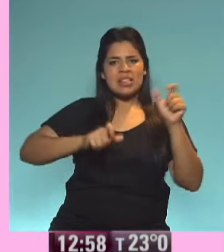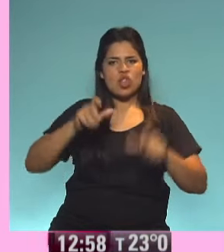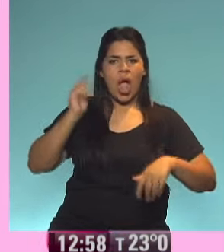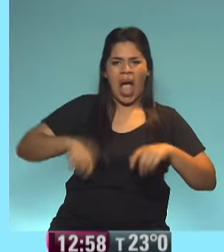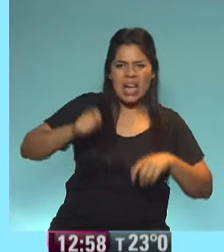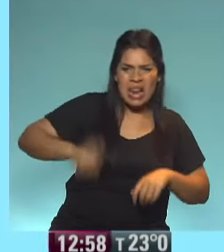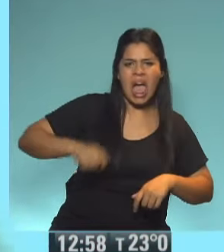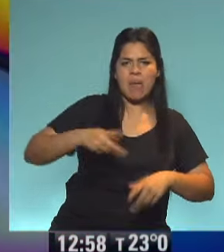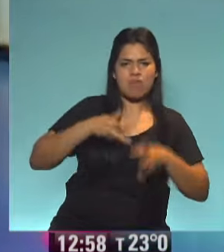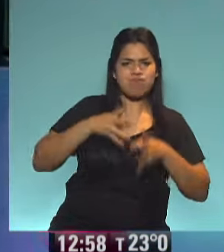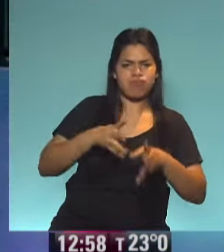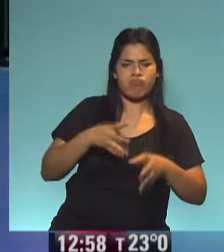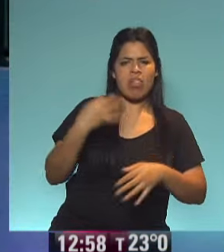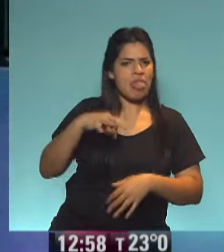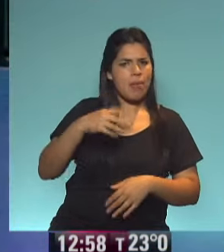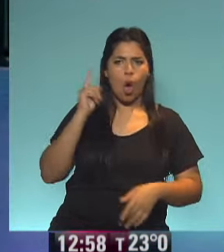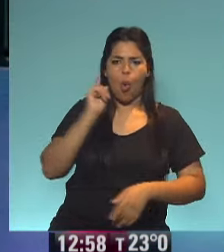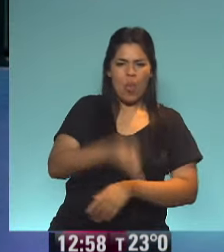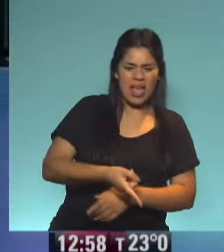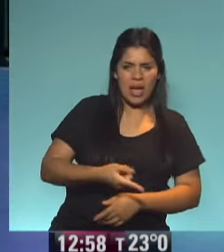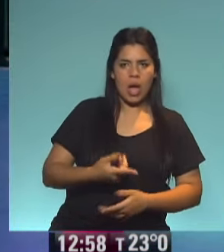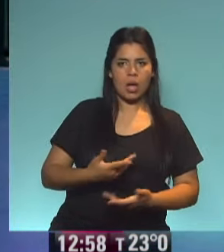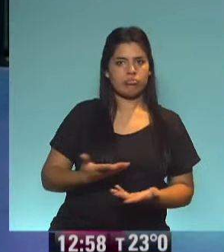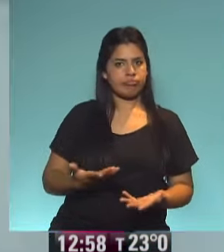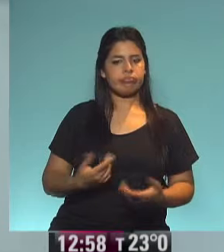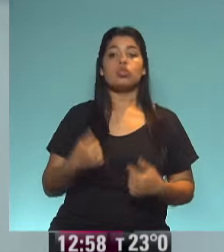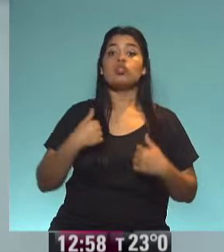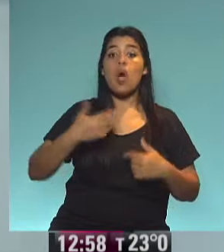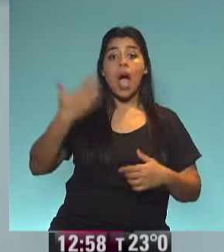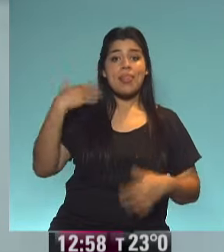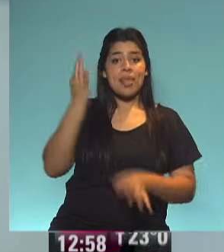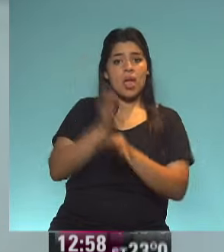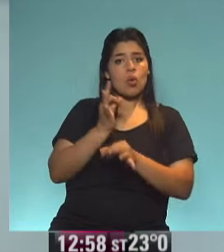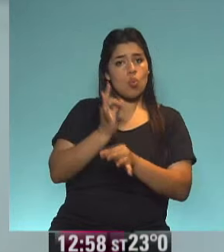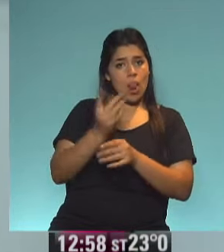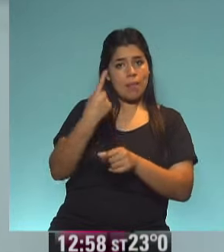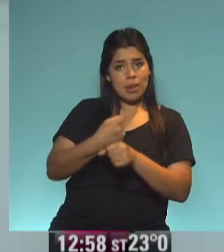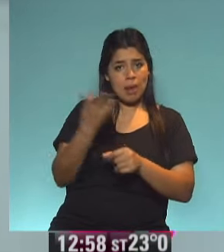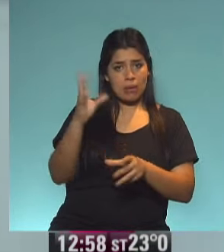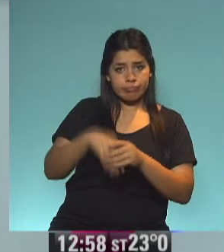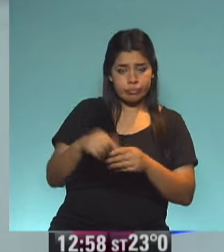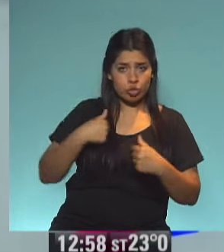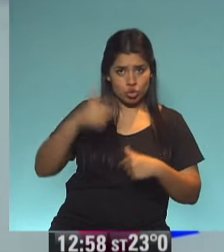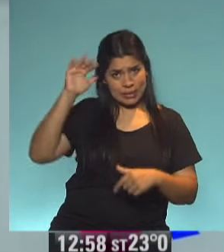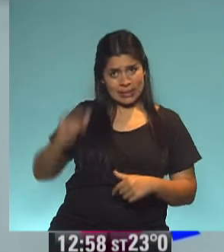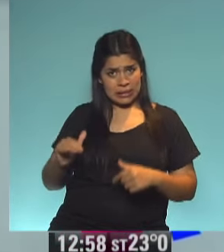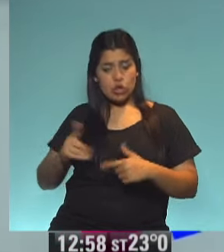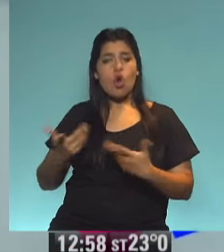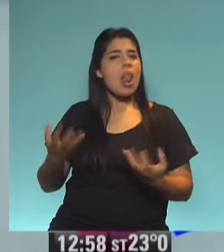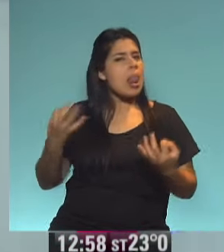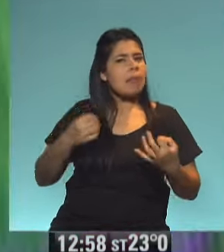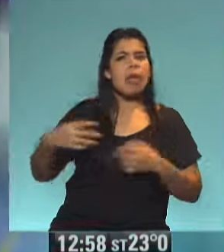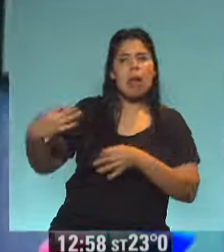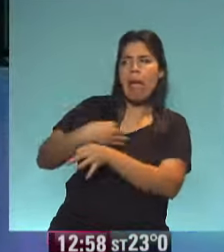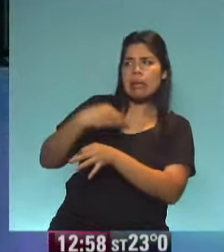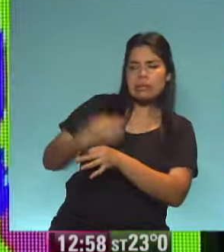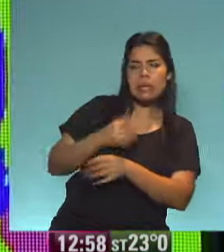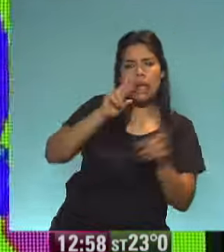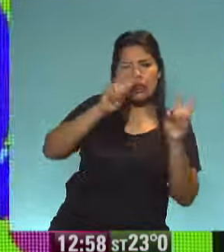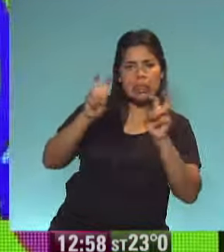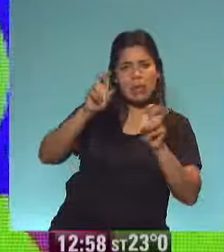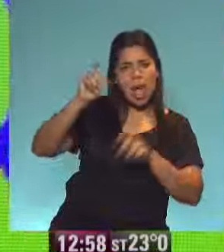luchas obligadas. Yo pensaba en mi escuela primaria, cuando nosotros éramos chicos, no nos hablaban de las personas esclavizadas. Por eso